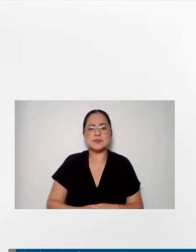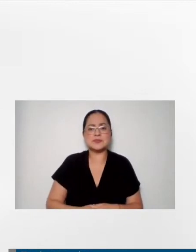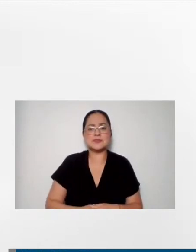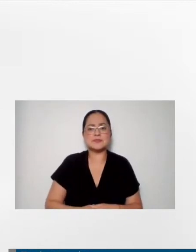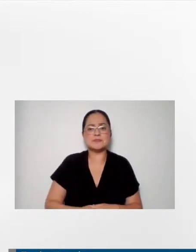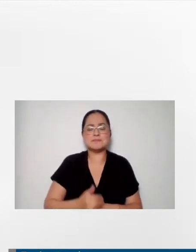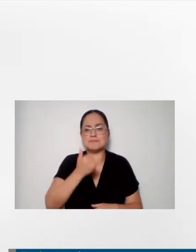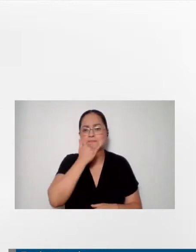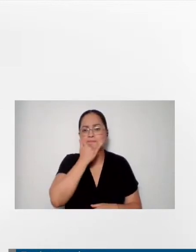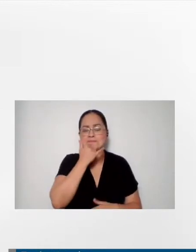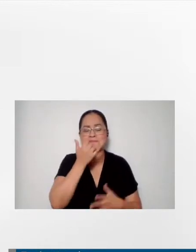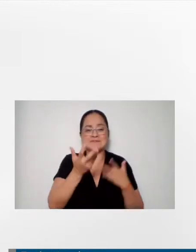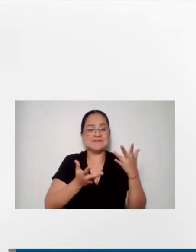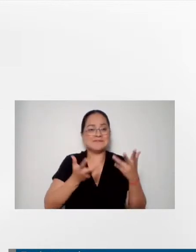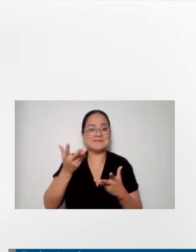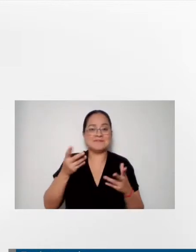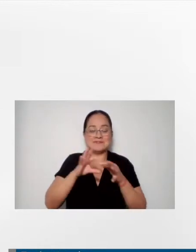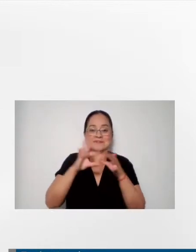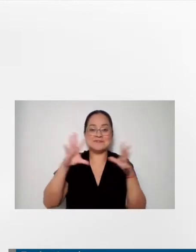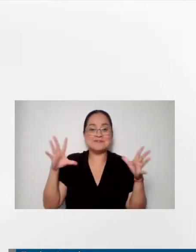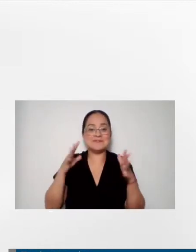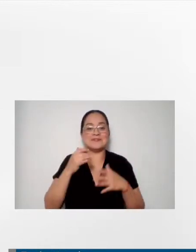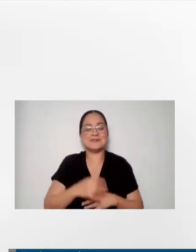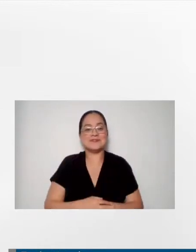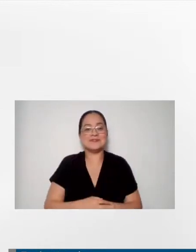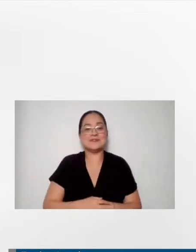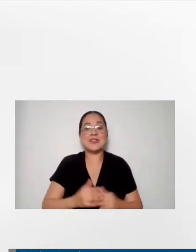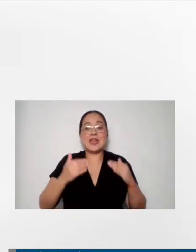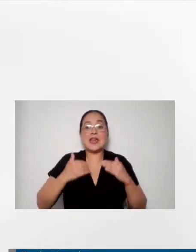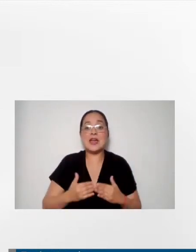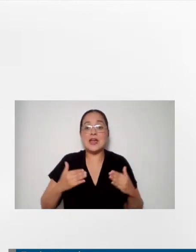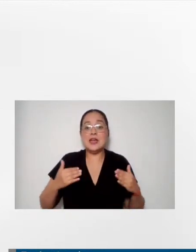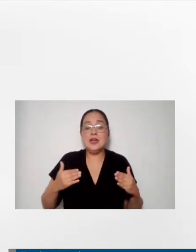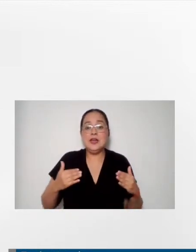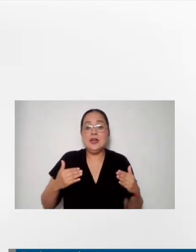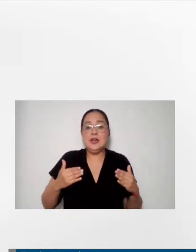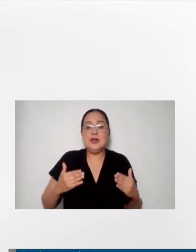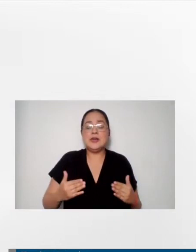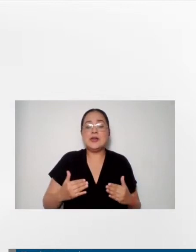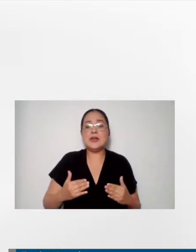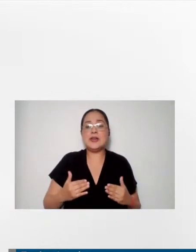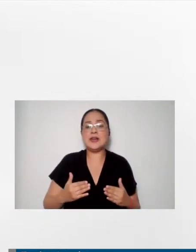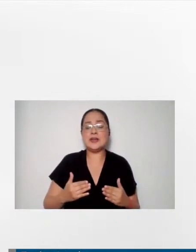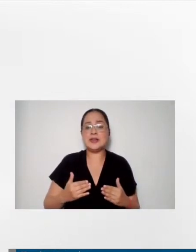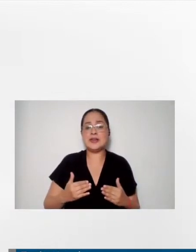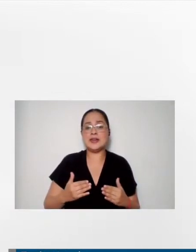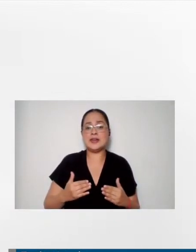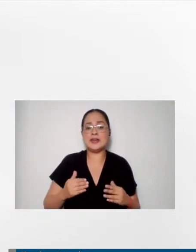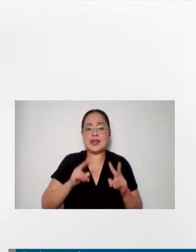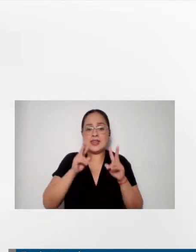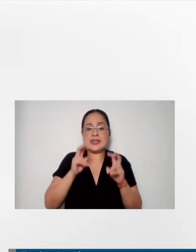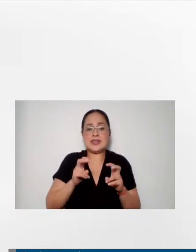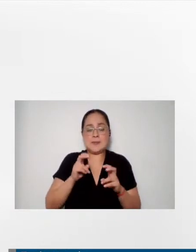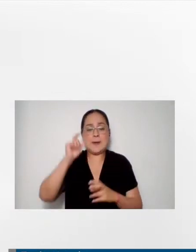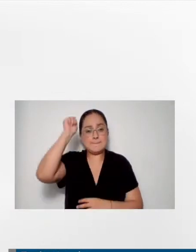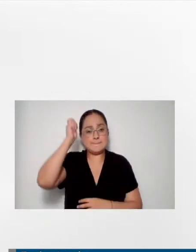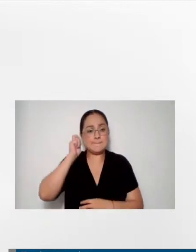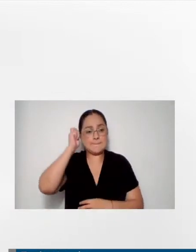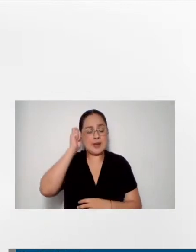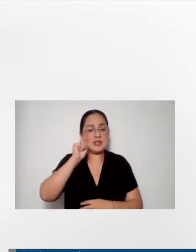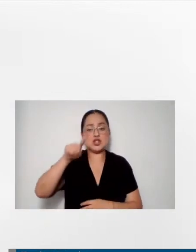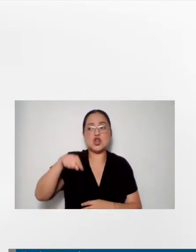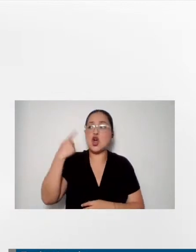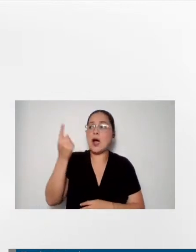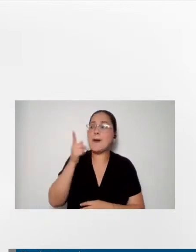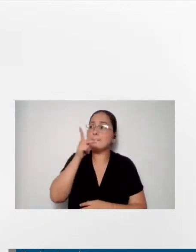perdón, ya me desconcentro un segundo, pero... Y luego, pues está el apartado de alimentos a favor de ascendientes, ¿no?